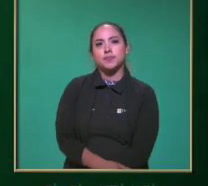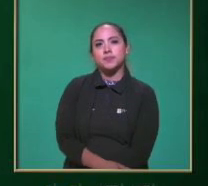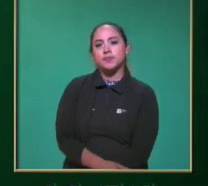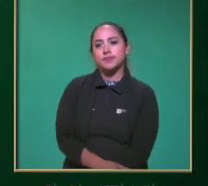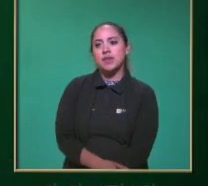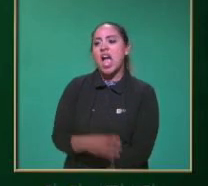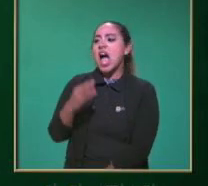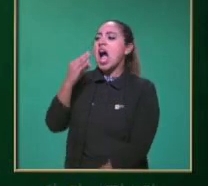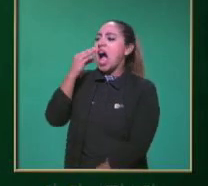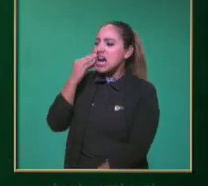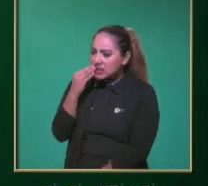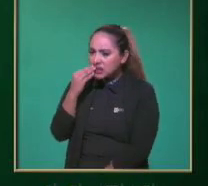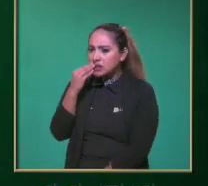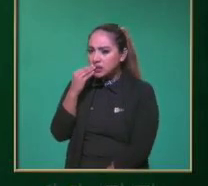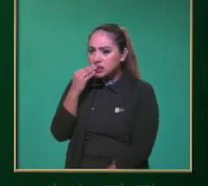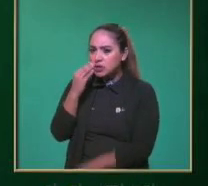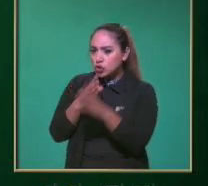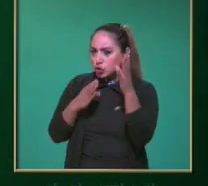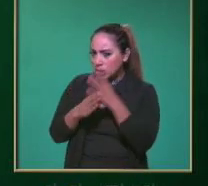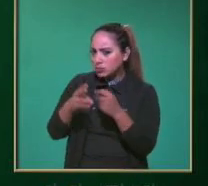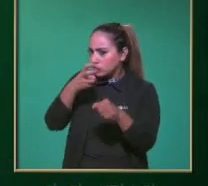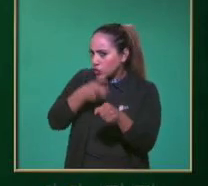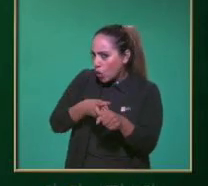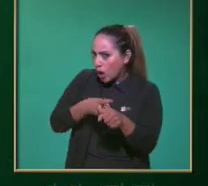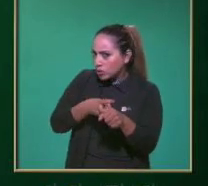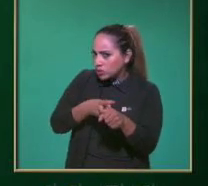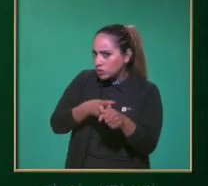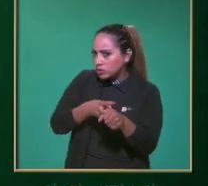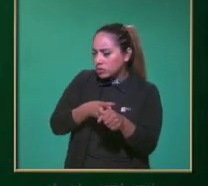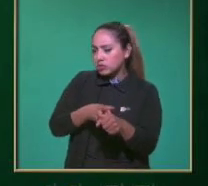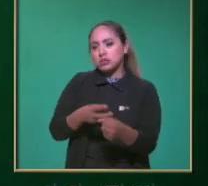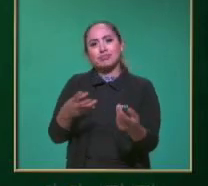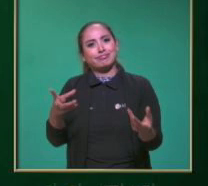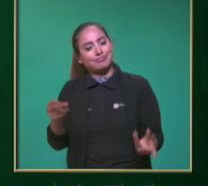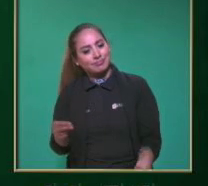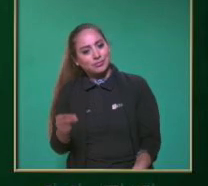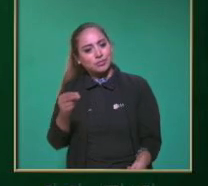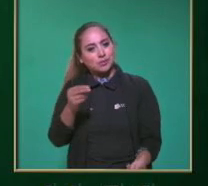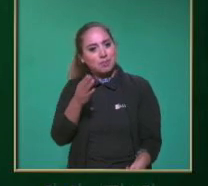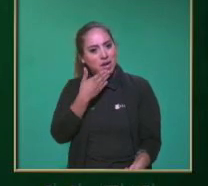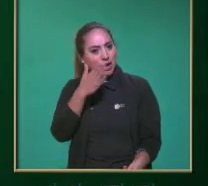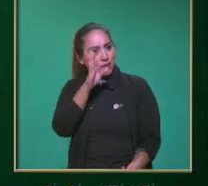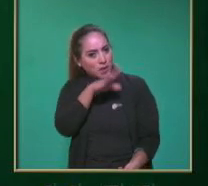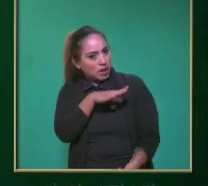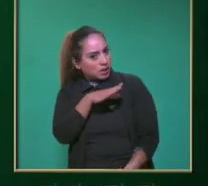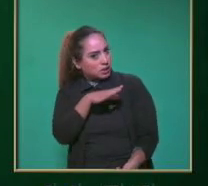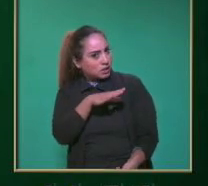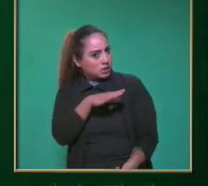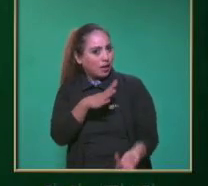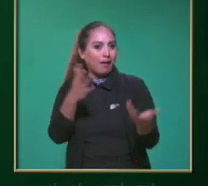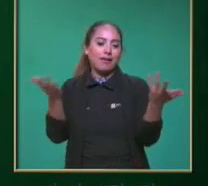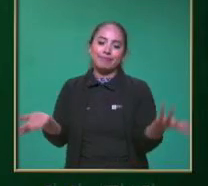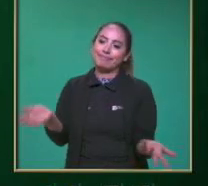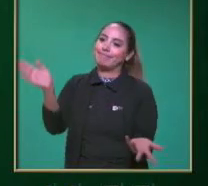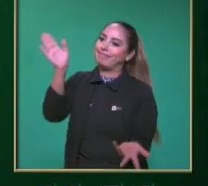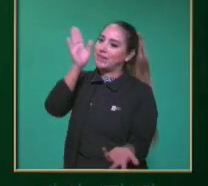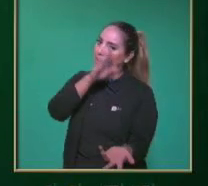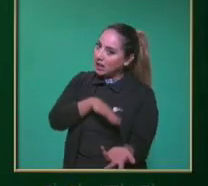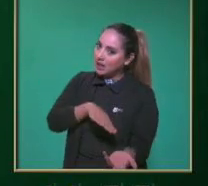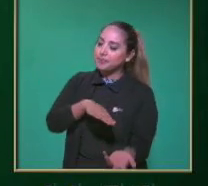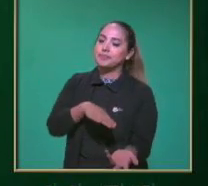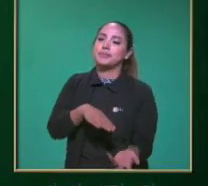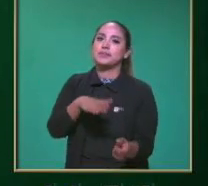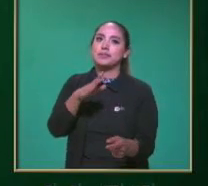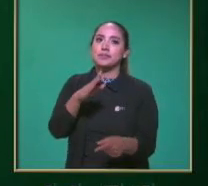Morder objetos duros, ¿esa es una acción correcta o incorrecta? Incorrecta, maestra. ¿Y cuál es el sentido que dañamos